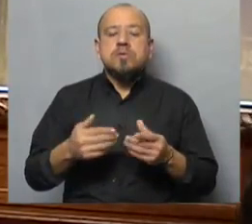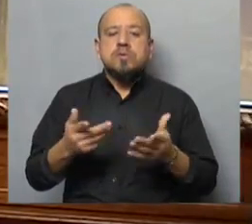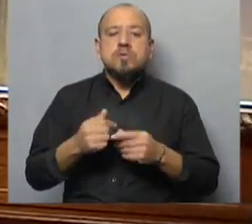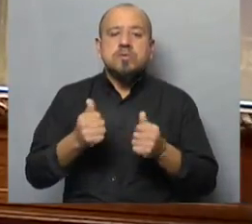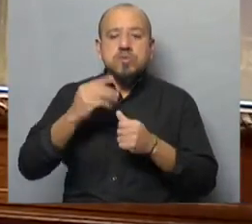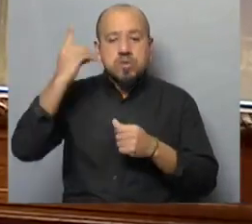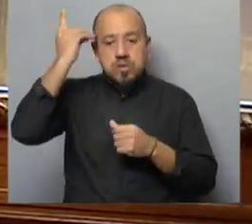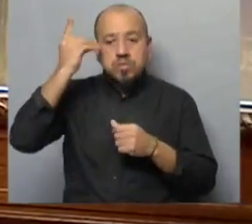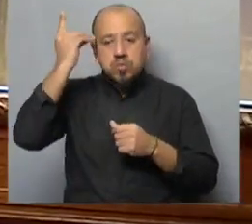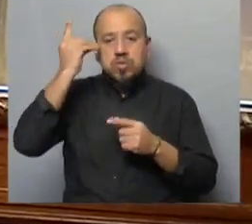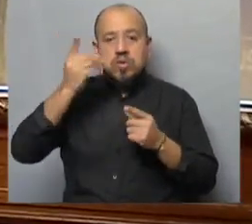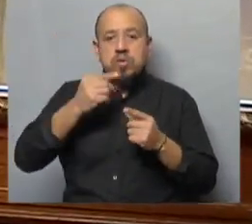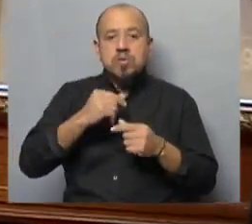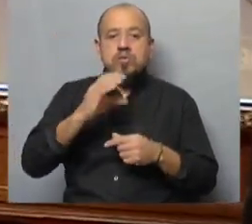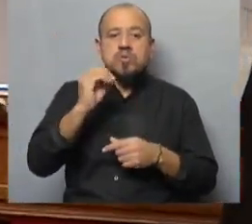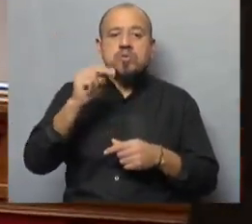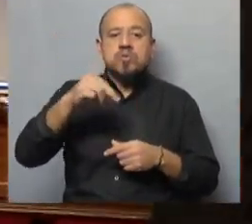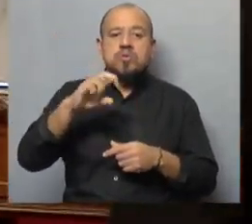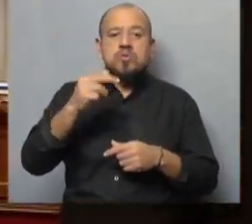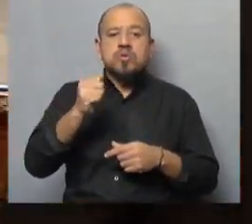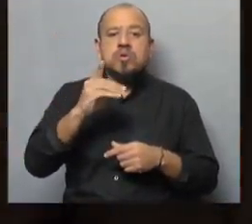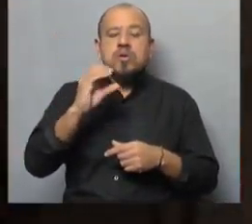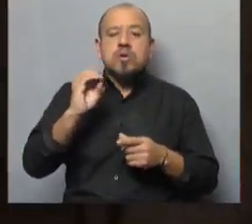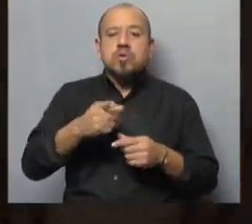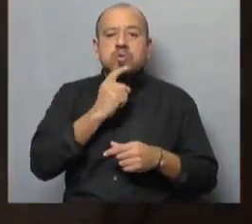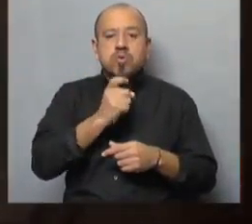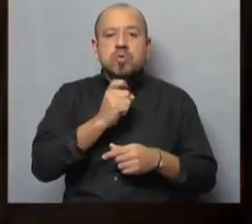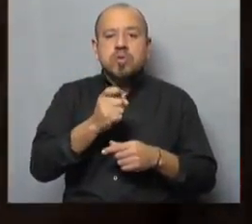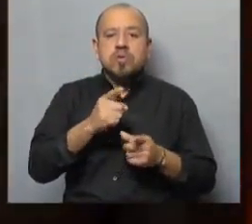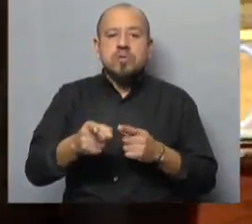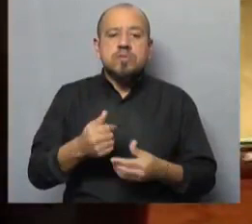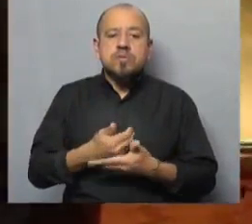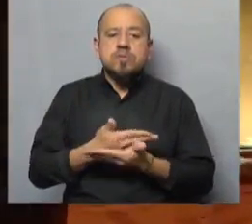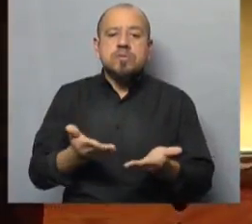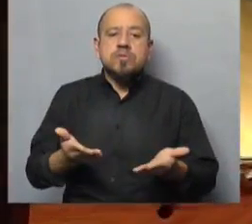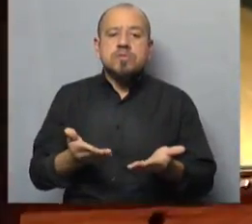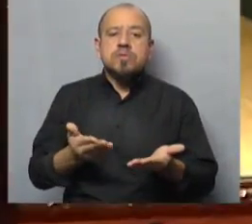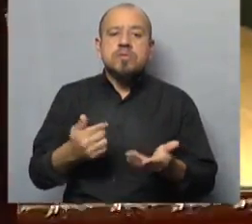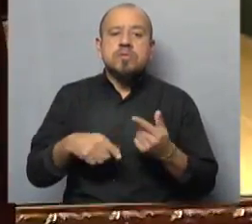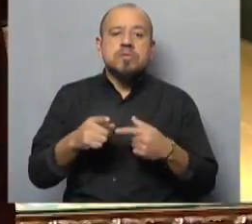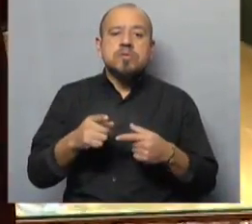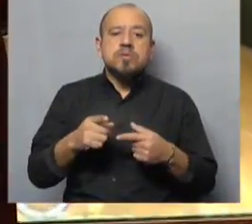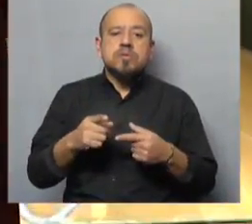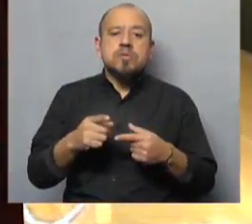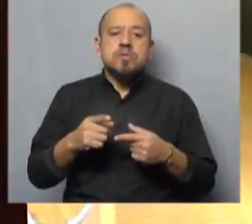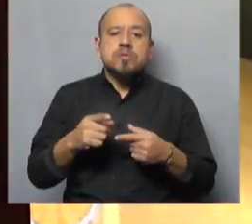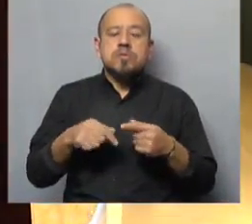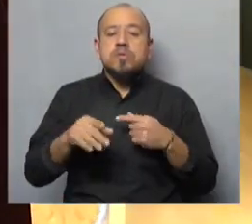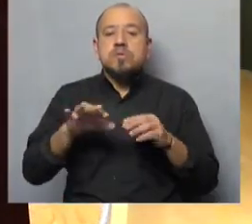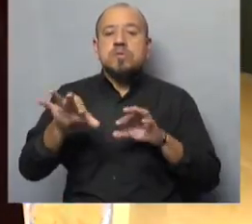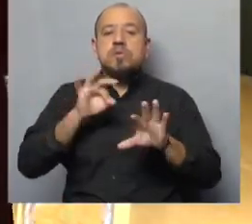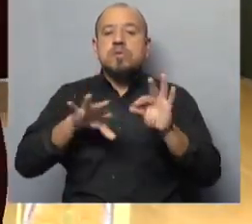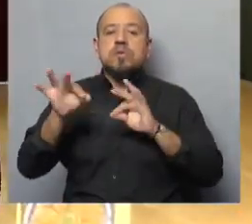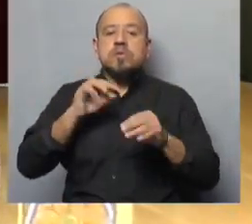diputado conrado rodríguez del partido colorado en su exposición usted hablaba defendió de algún modo lo que fue la elección